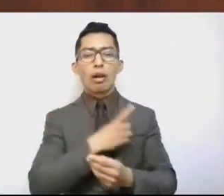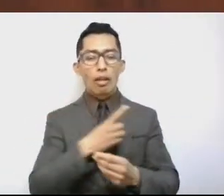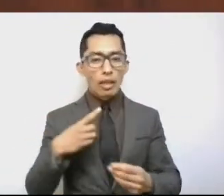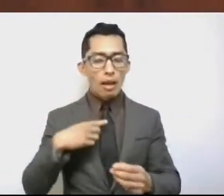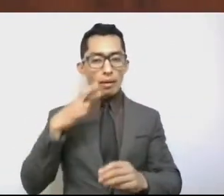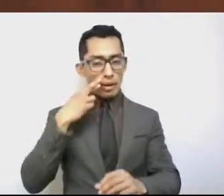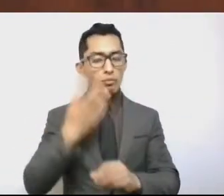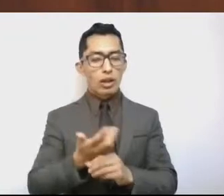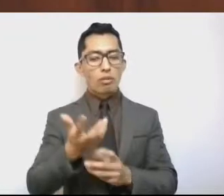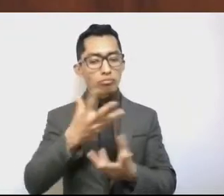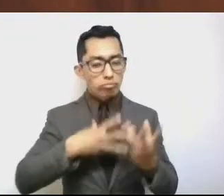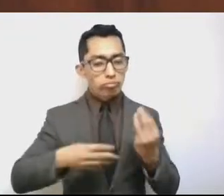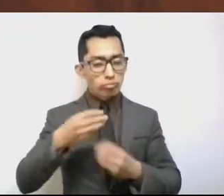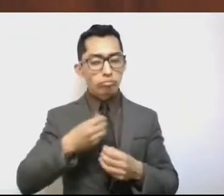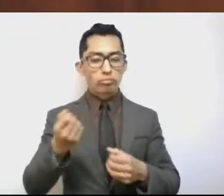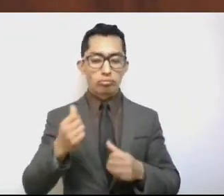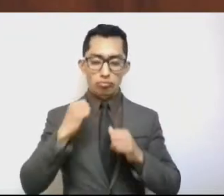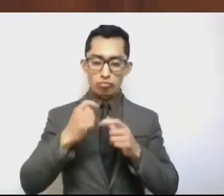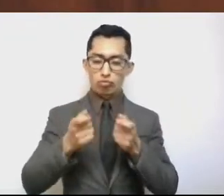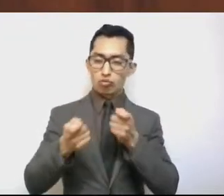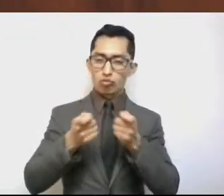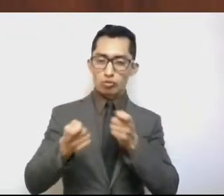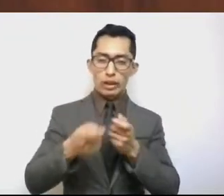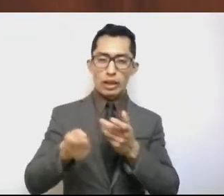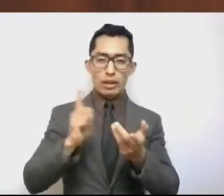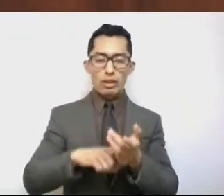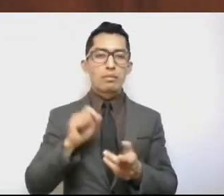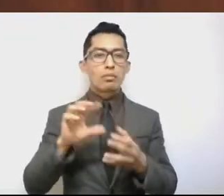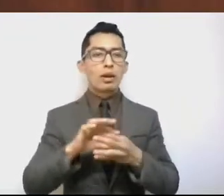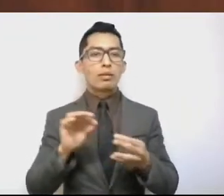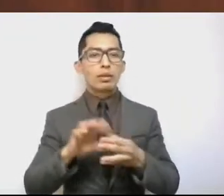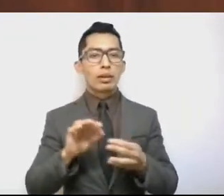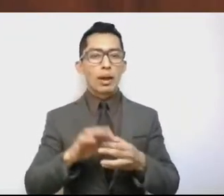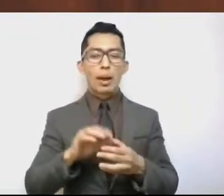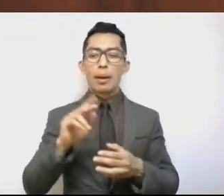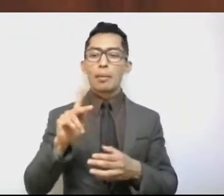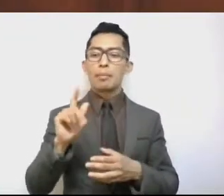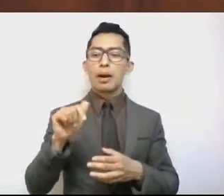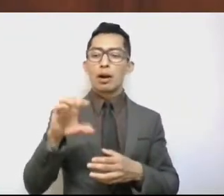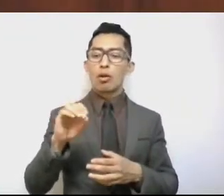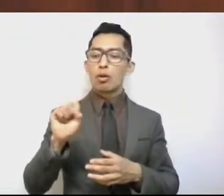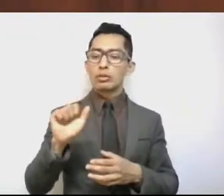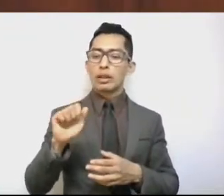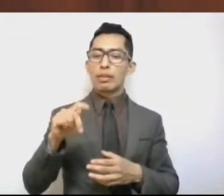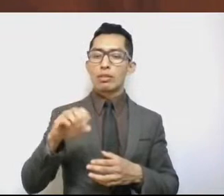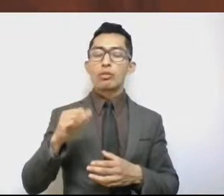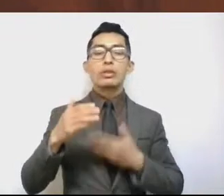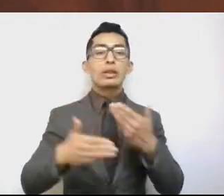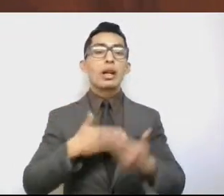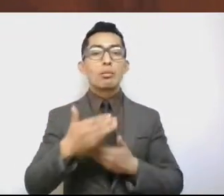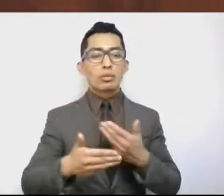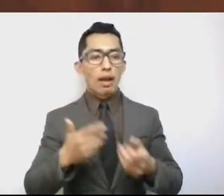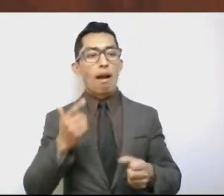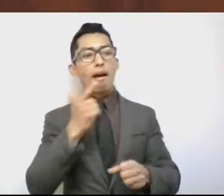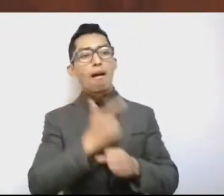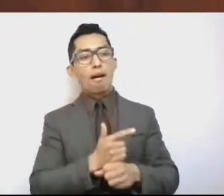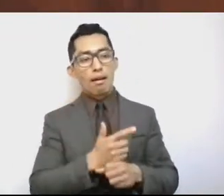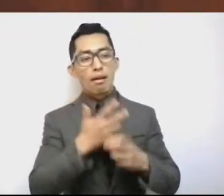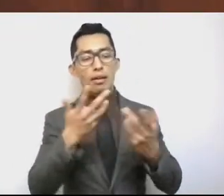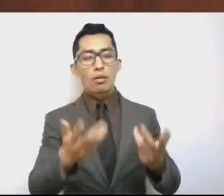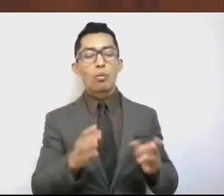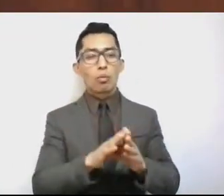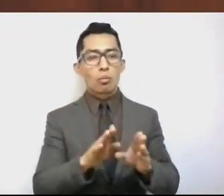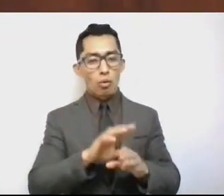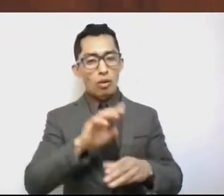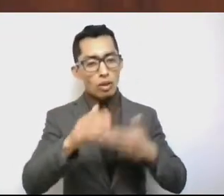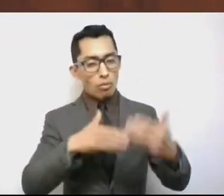las finanzas, que bien lo decía nuestro compañero Paco Santos, pues al final se ve reflejado también en una serie de